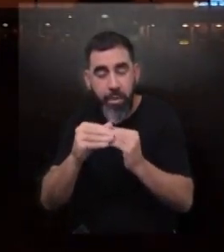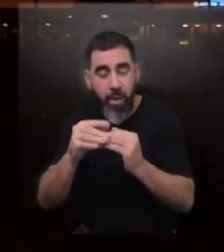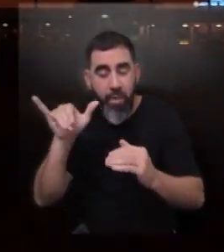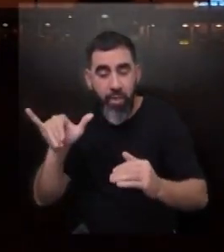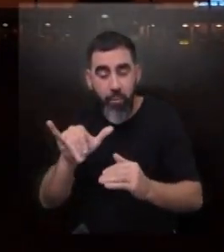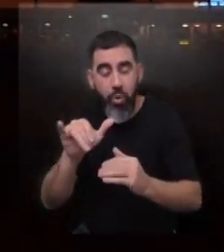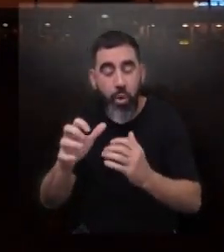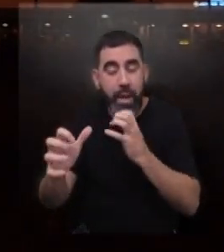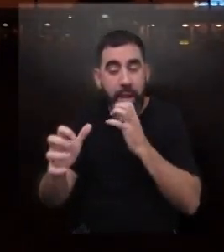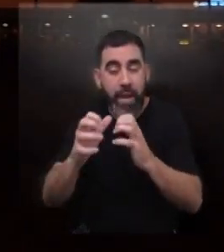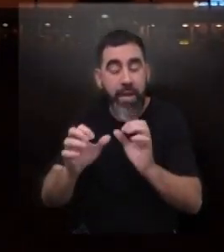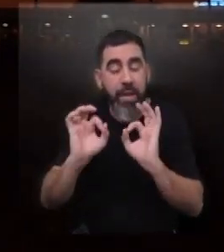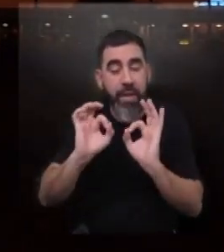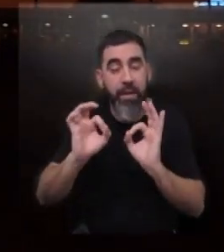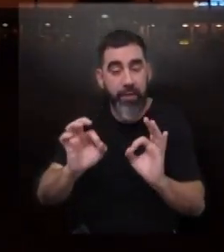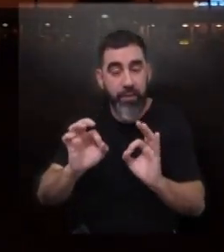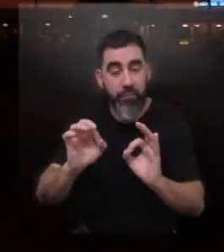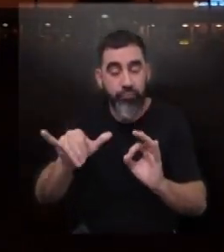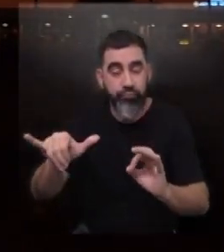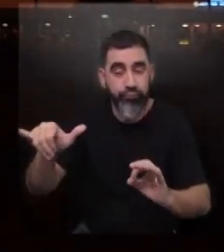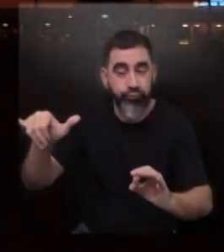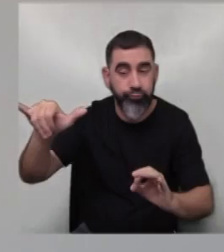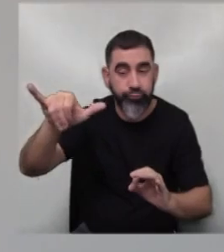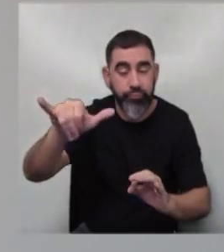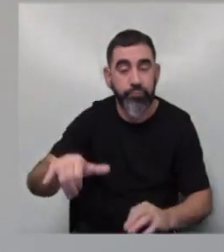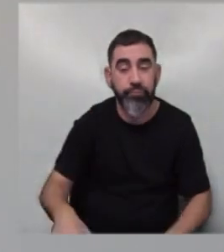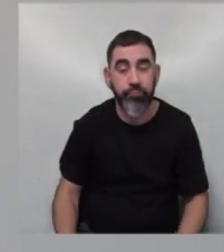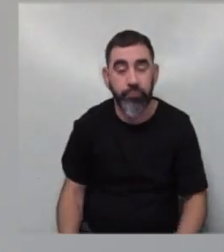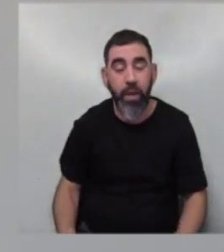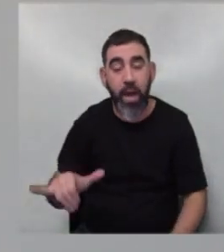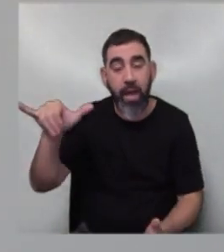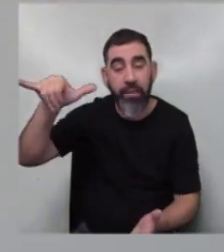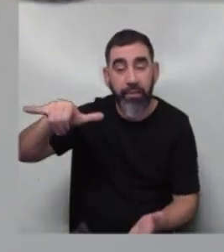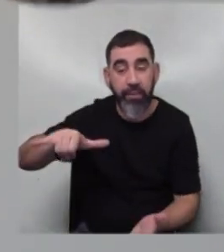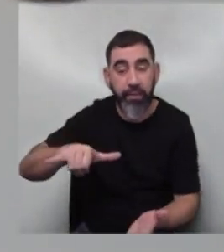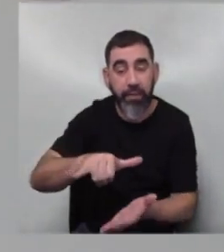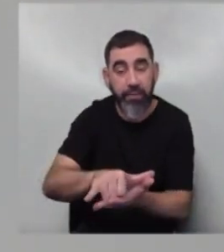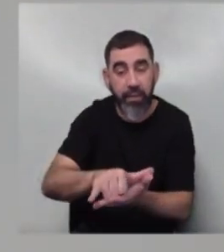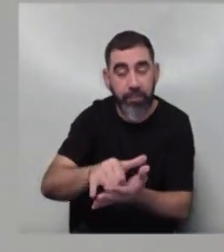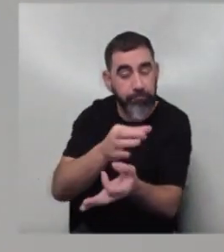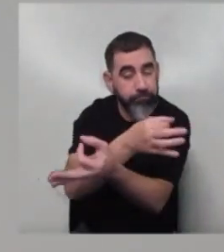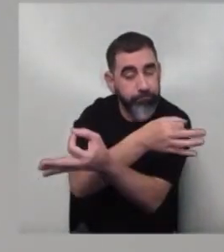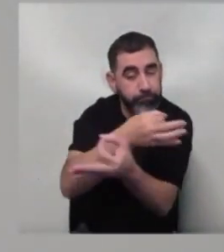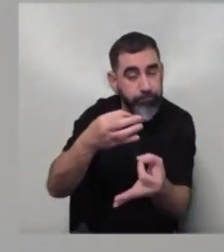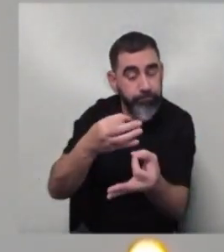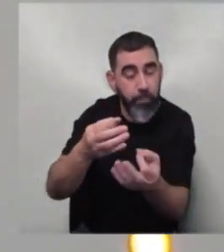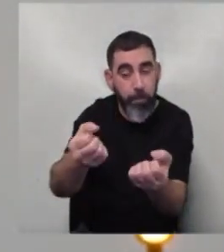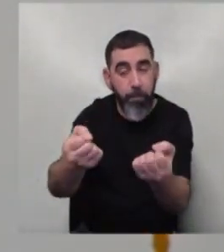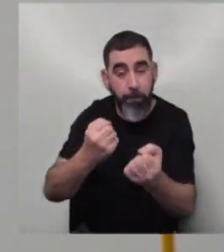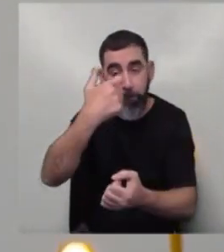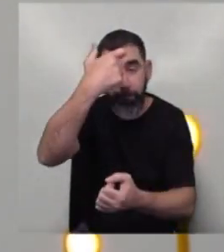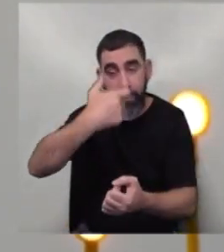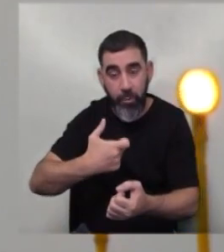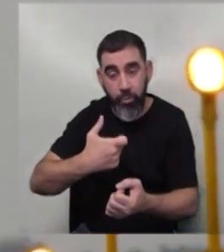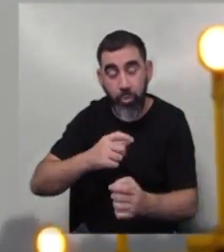una energía suficiente para generar sustentación e irse al aire. El aterrizaje es una maniobra de precisión efectuada por el piloto normalmente